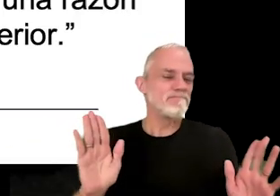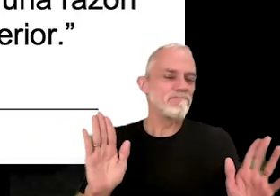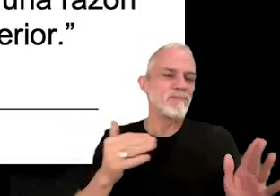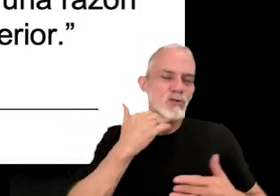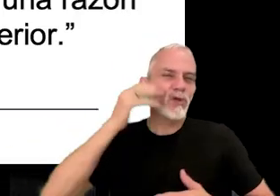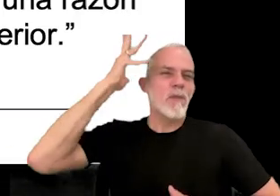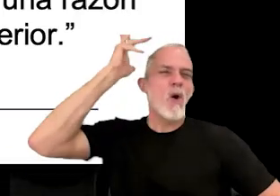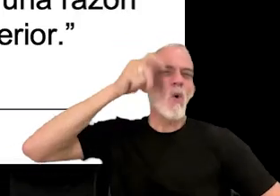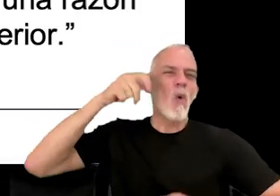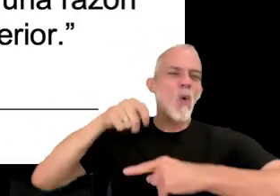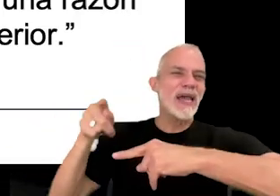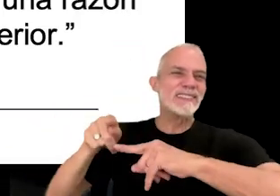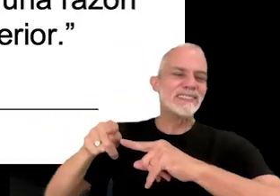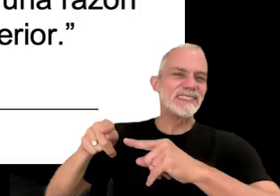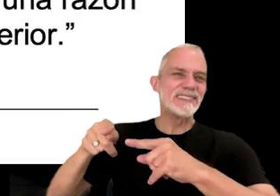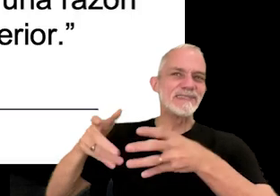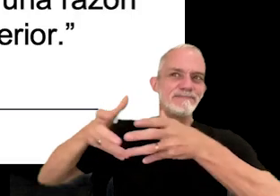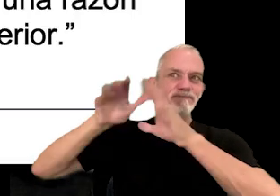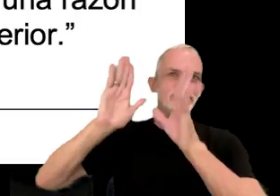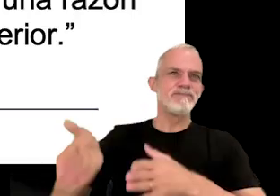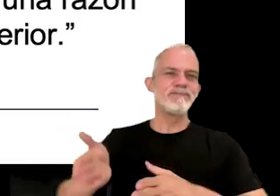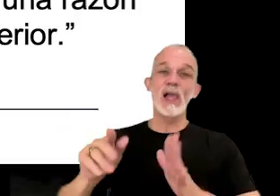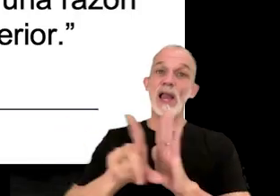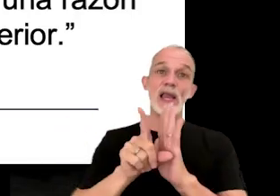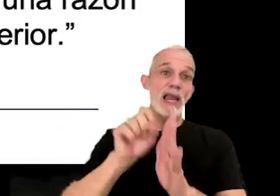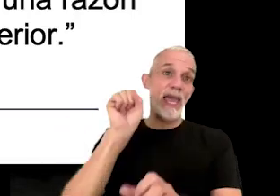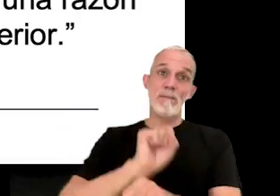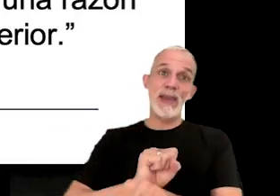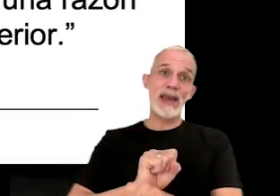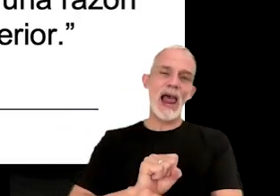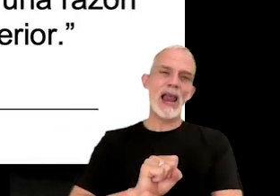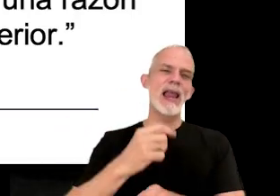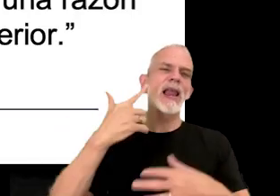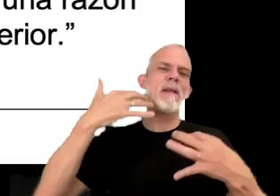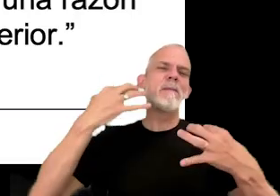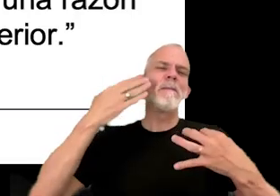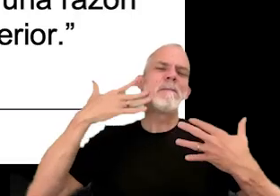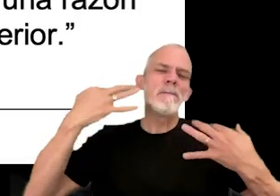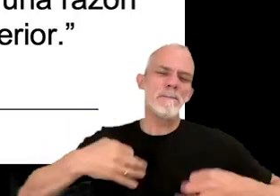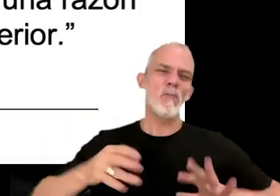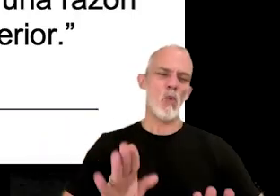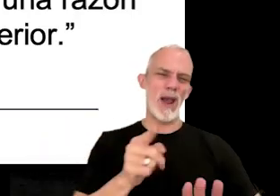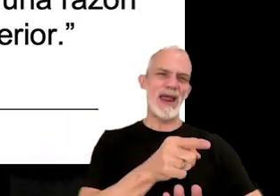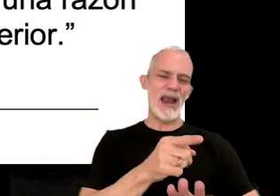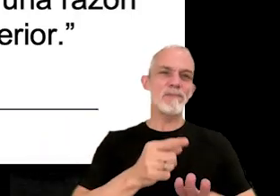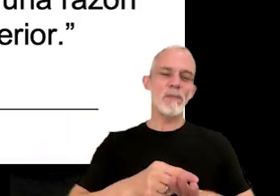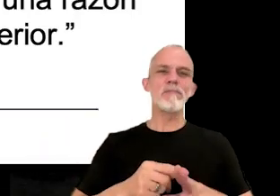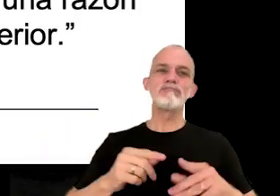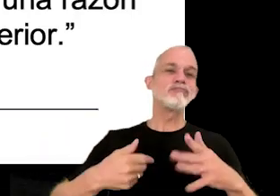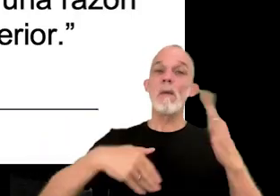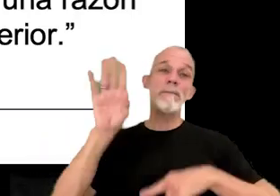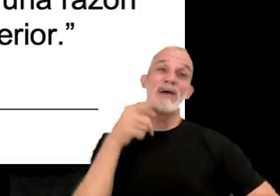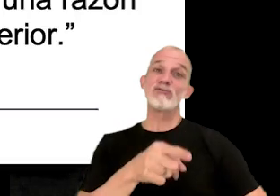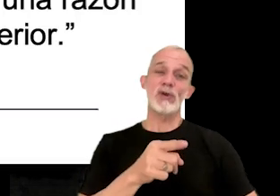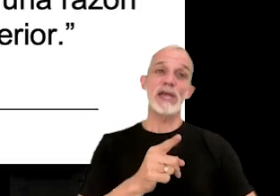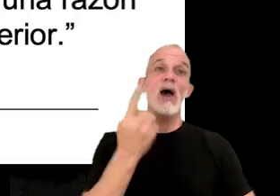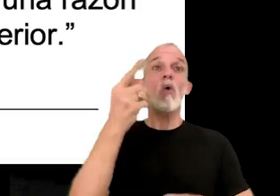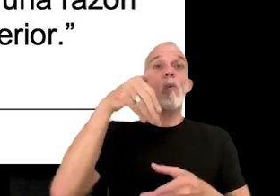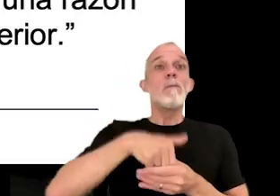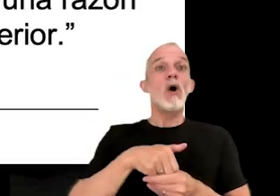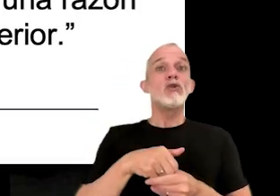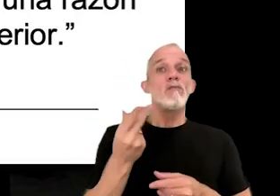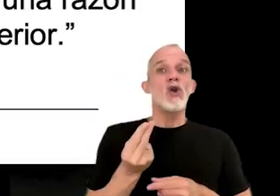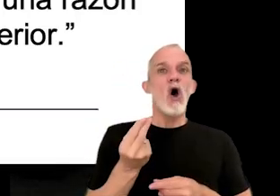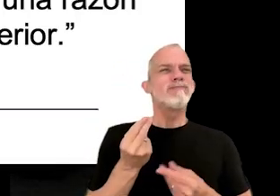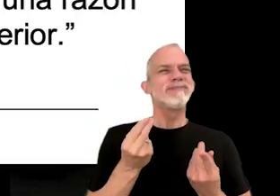juzgado aplica la ley penal más benigna, la Cámara confirma la resolución por mayoría y hay un voto en disidencia, pero que no